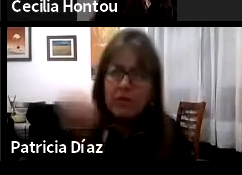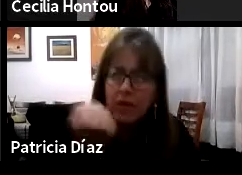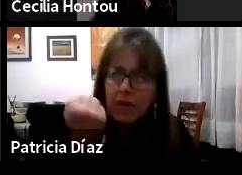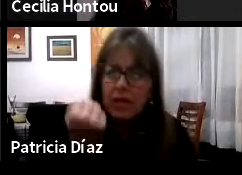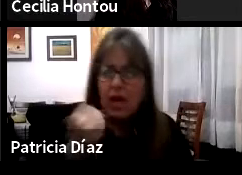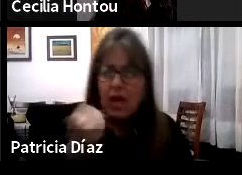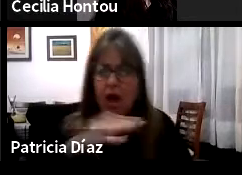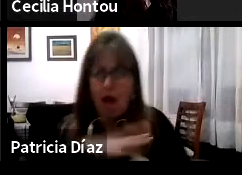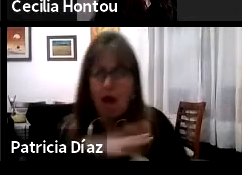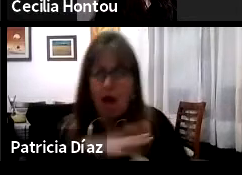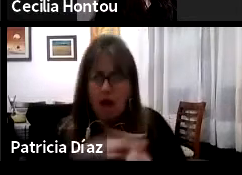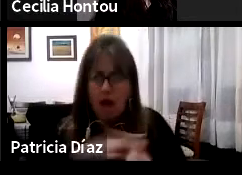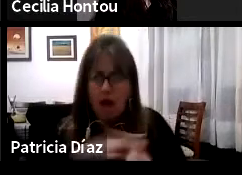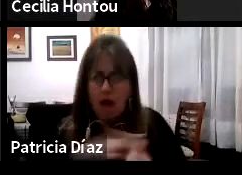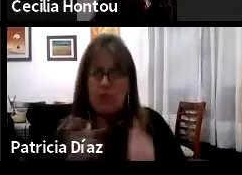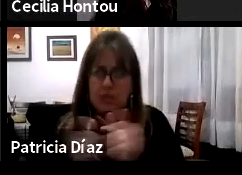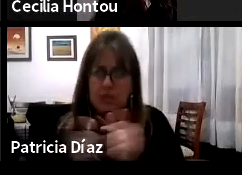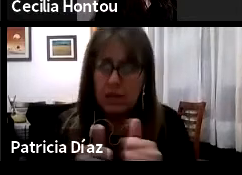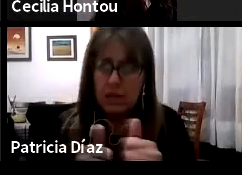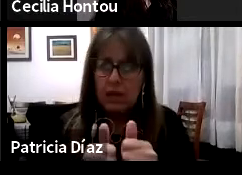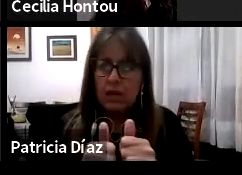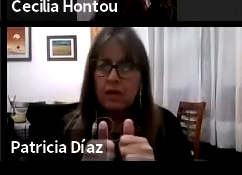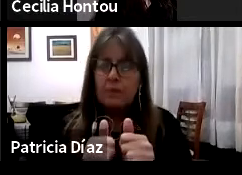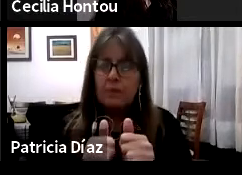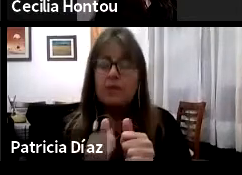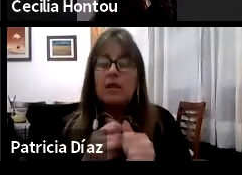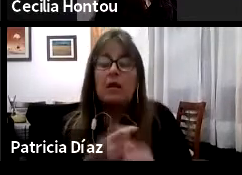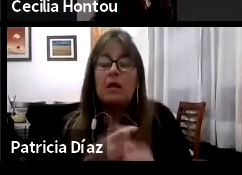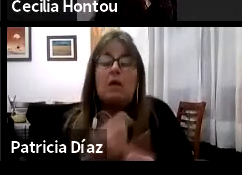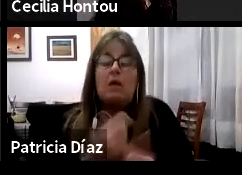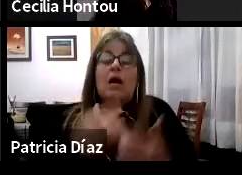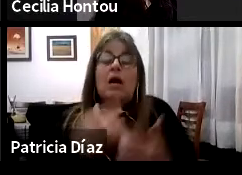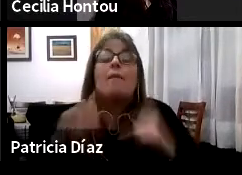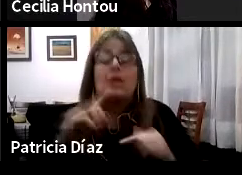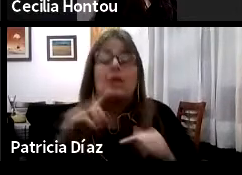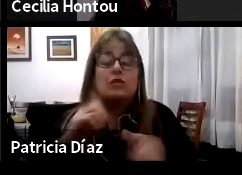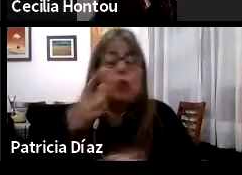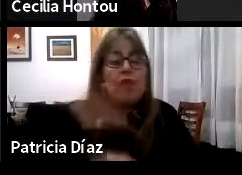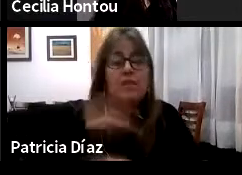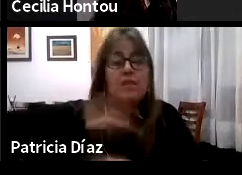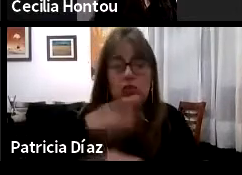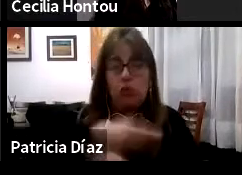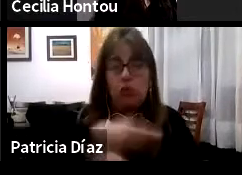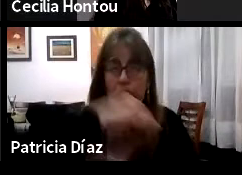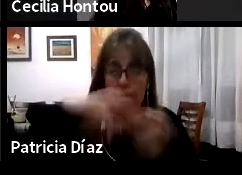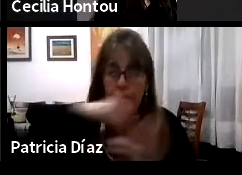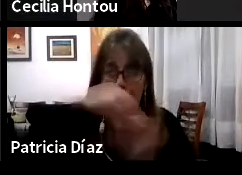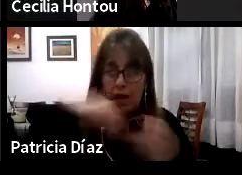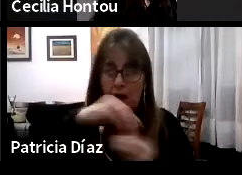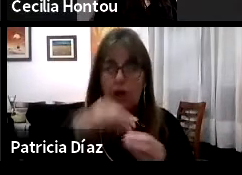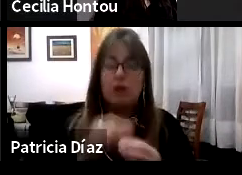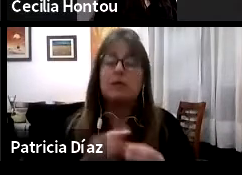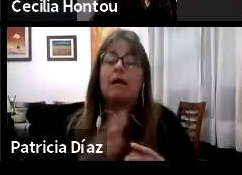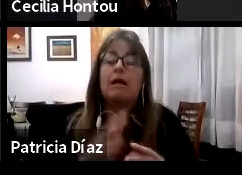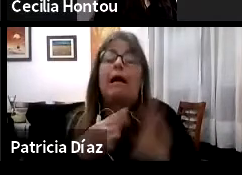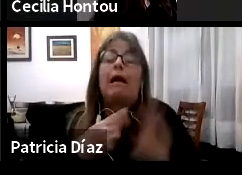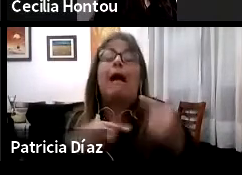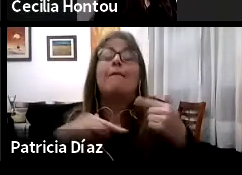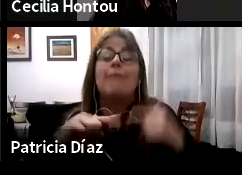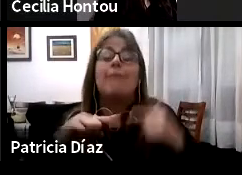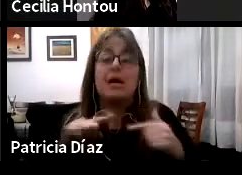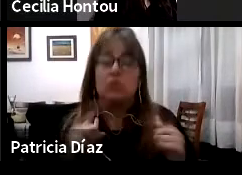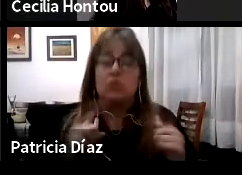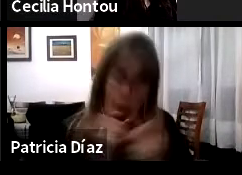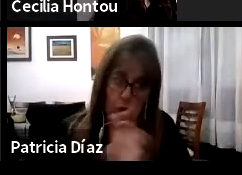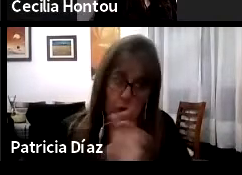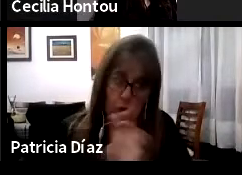ha sido, no sé, tal vez realmente fue una decisión familiar, pero tal vez no le ha sido sencillo, seguramente no le ha sido